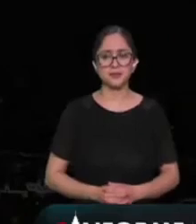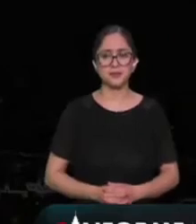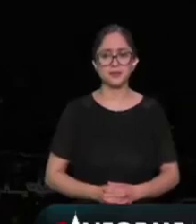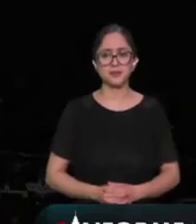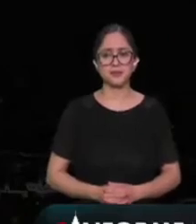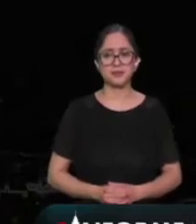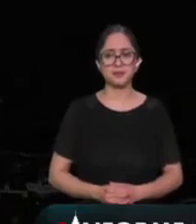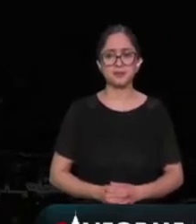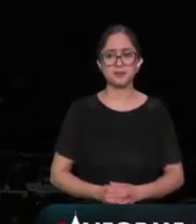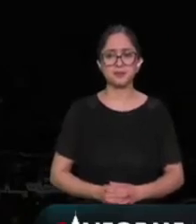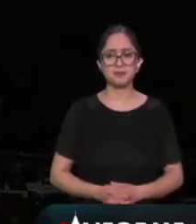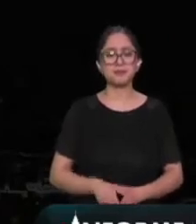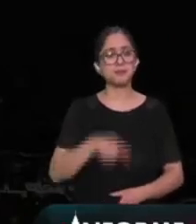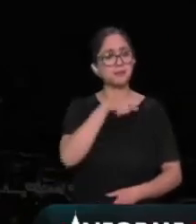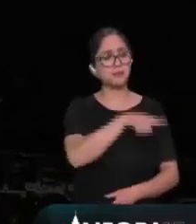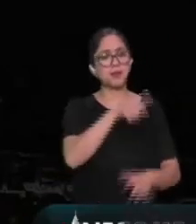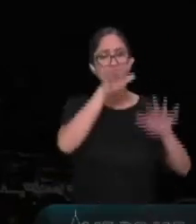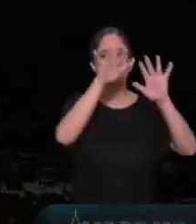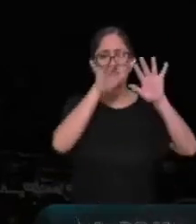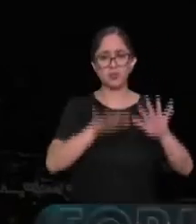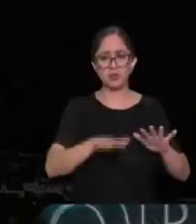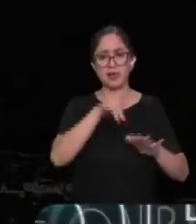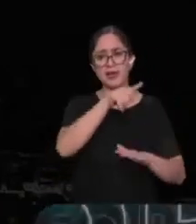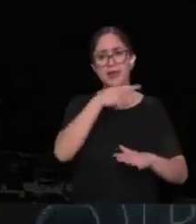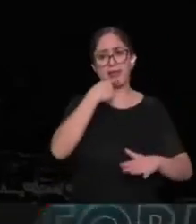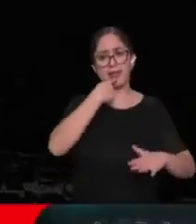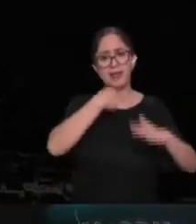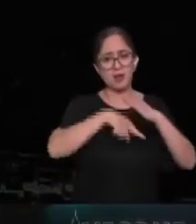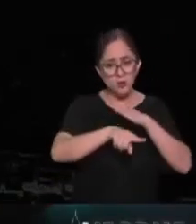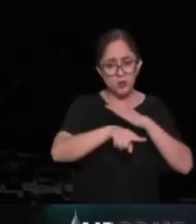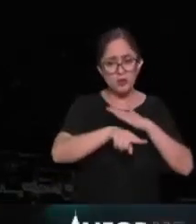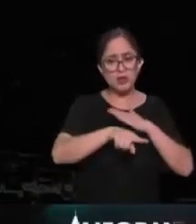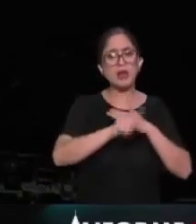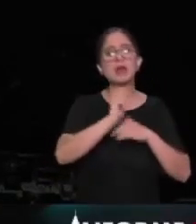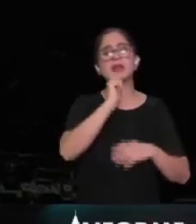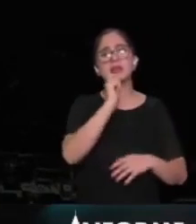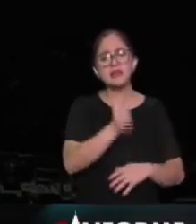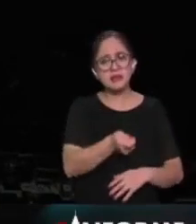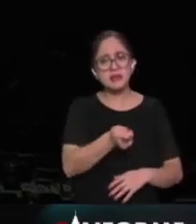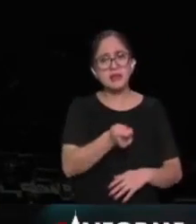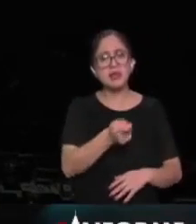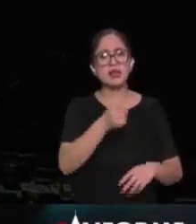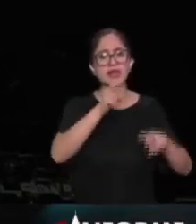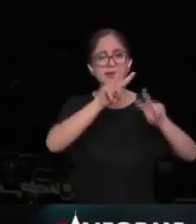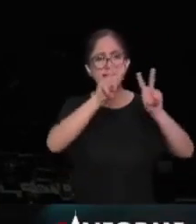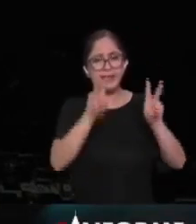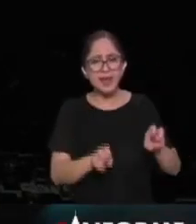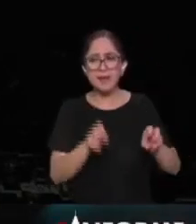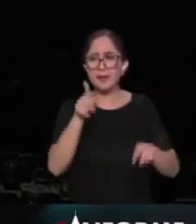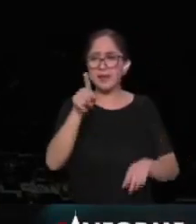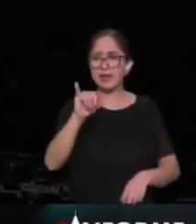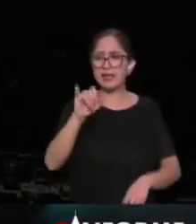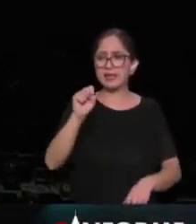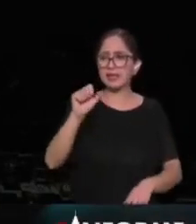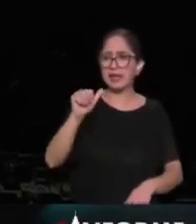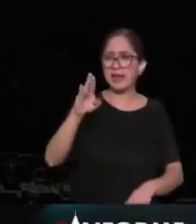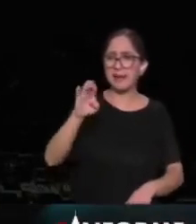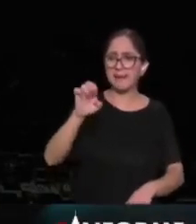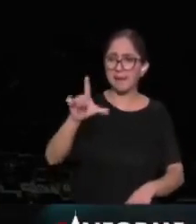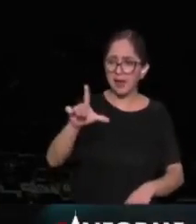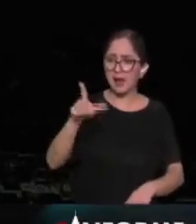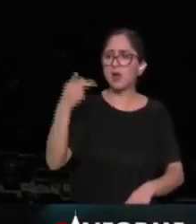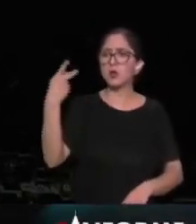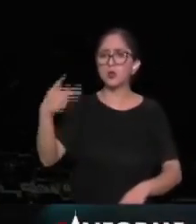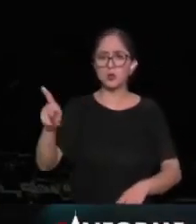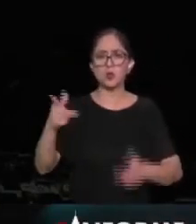Este documento, esta denuncia básicamente se basa en toda la fabricación que hizo Isabel, junto con